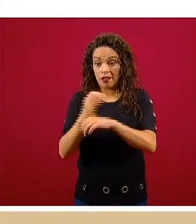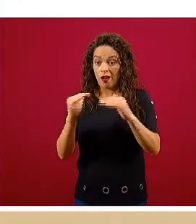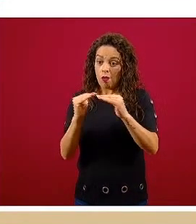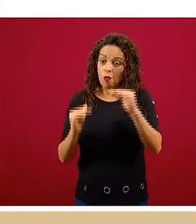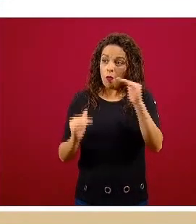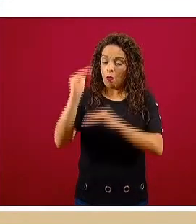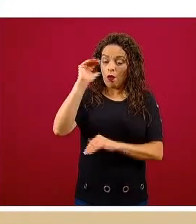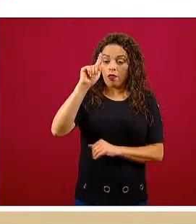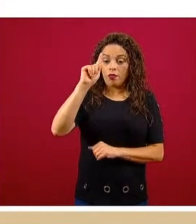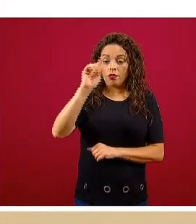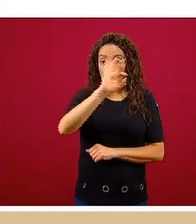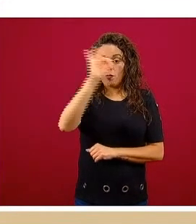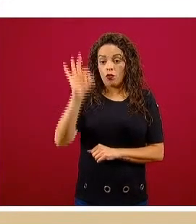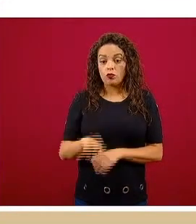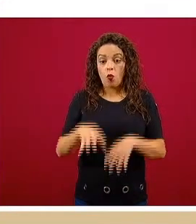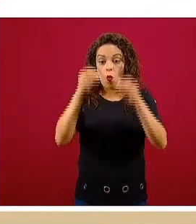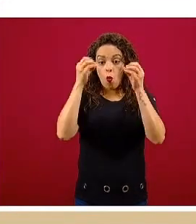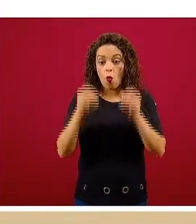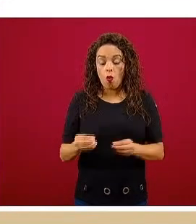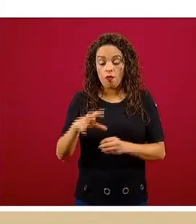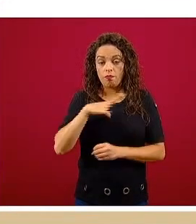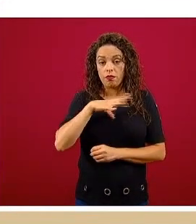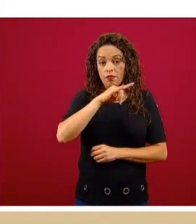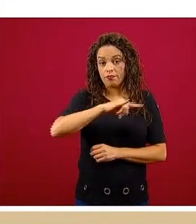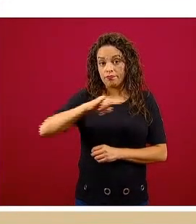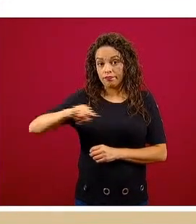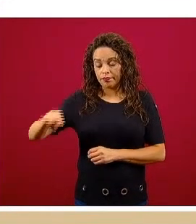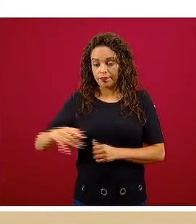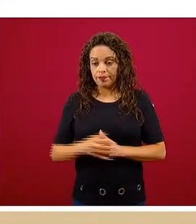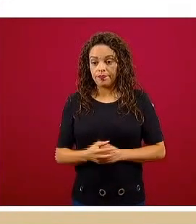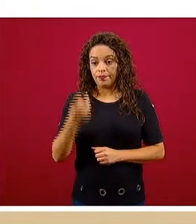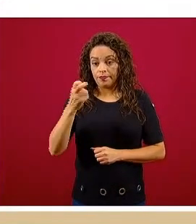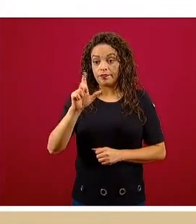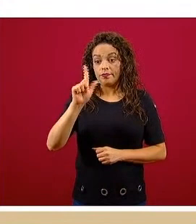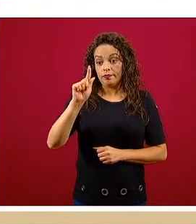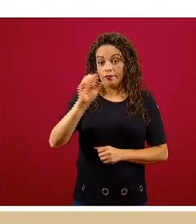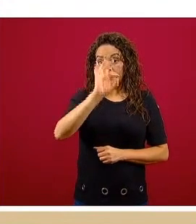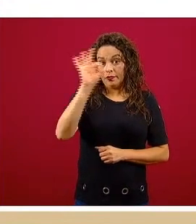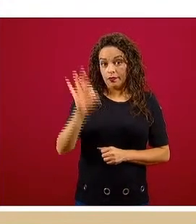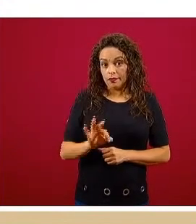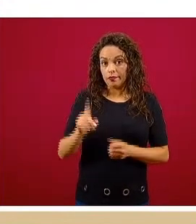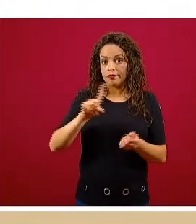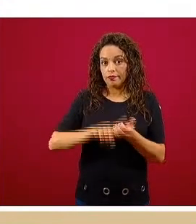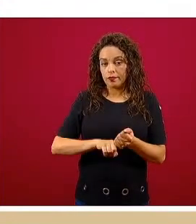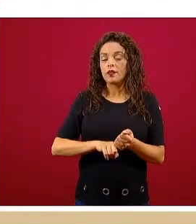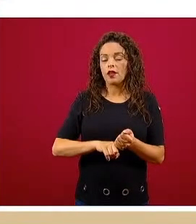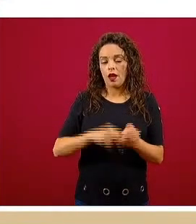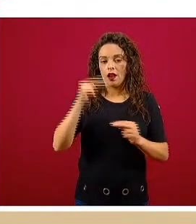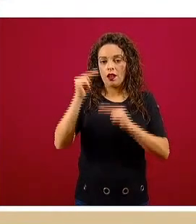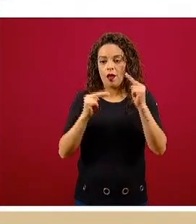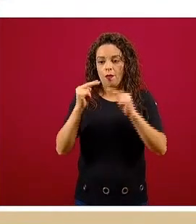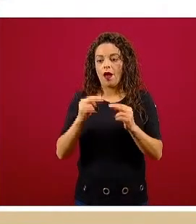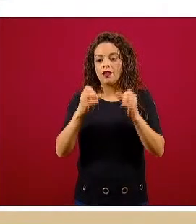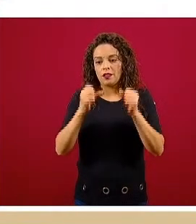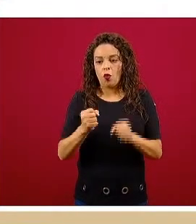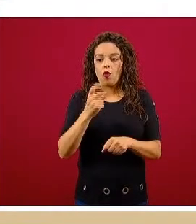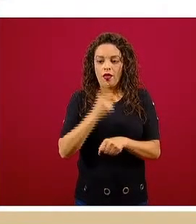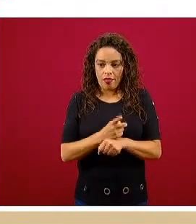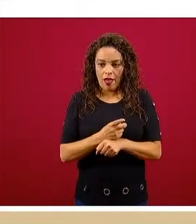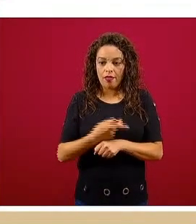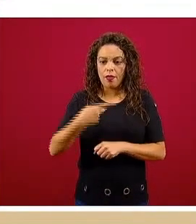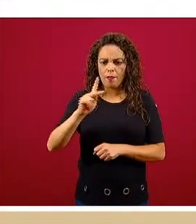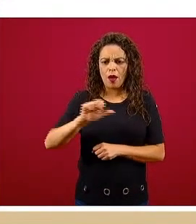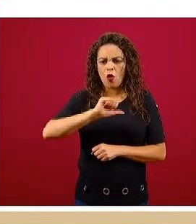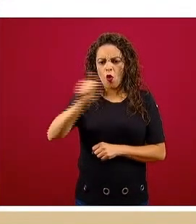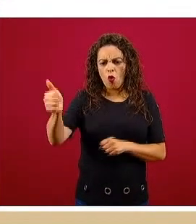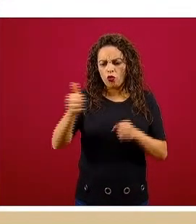70% de ocupación, un 70% que siempre hemos comentado que es como un nivel de seguridad. Después todos los demás